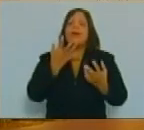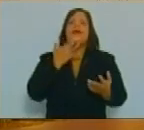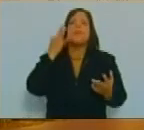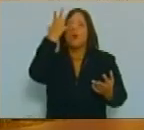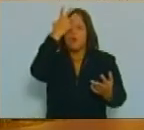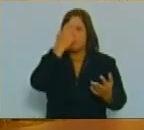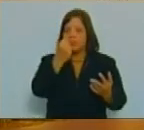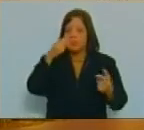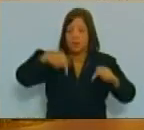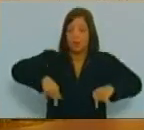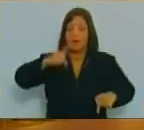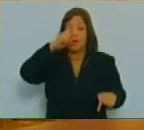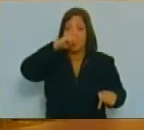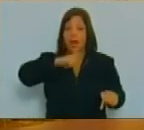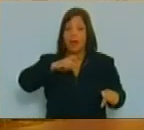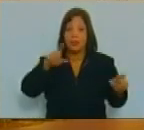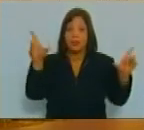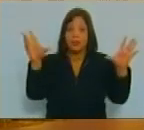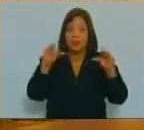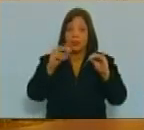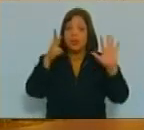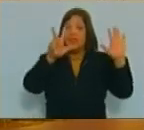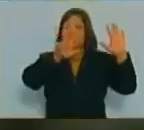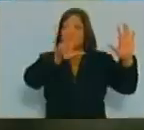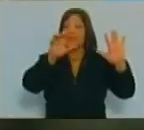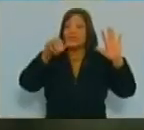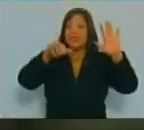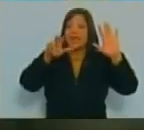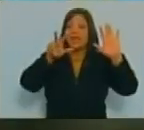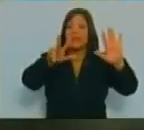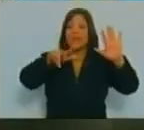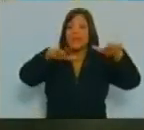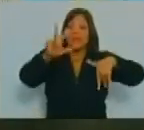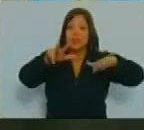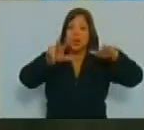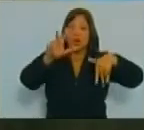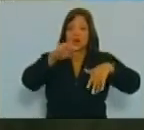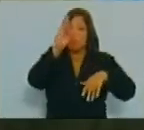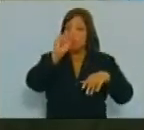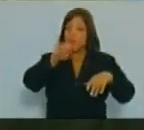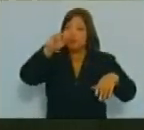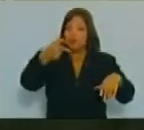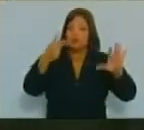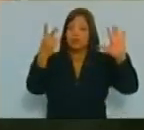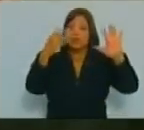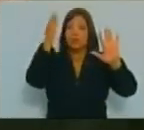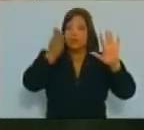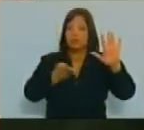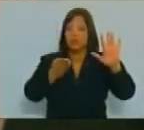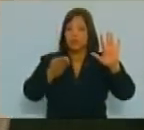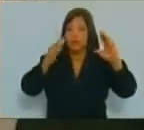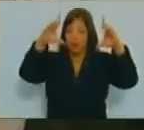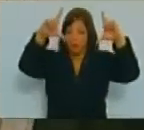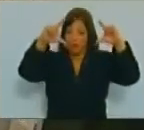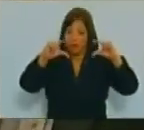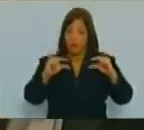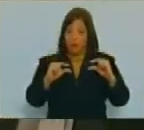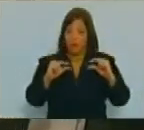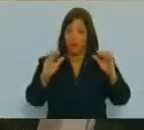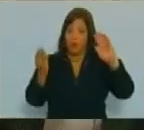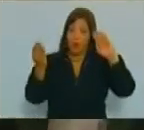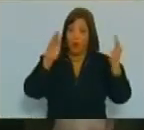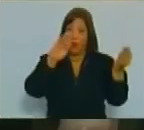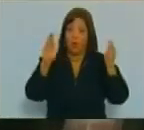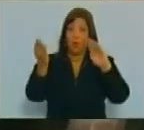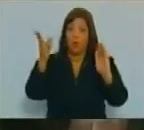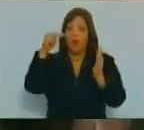este año hemos reducido el 18.7 por ciento de toda la incidencia delictiva del país en comparación